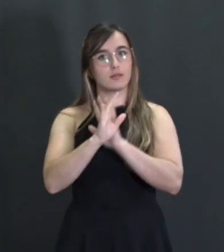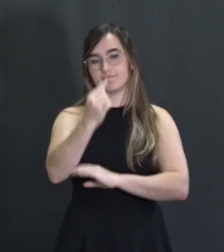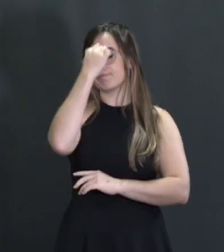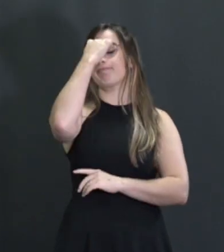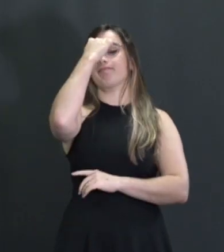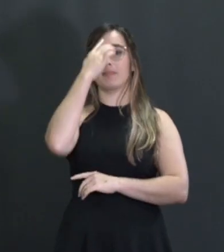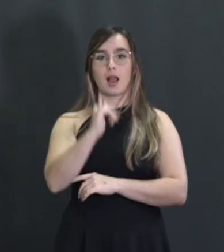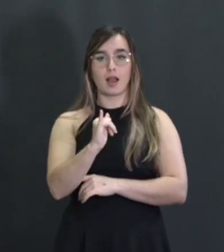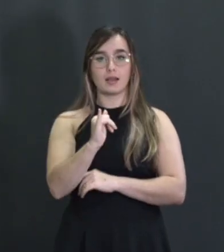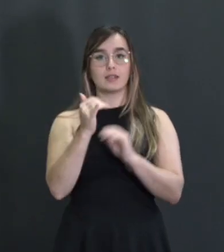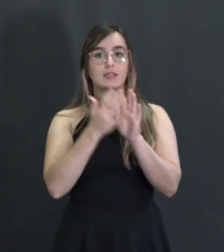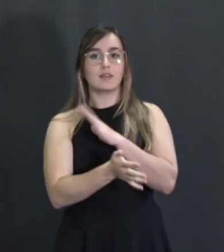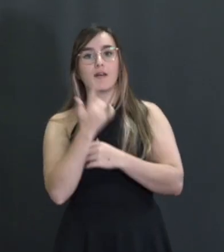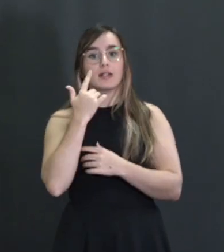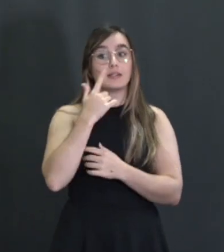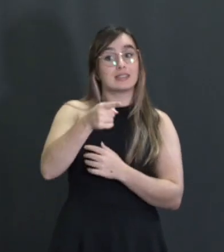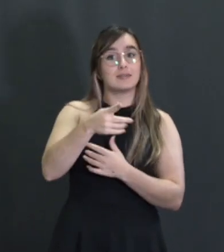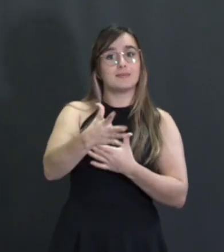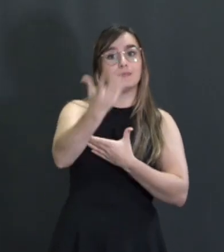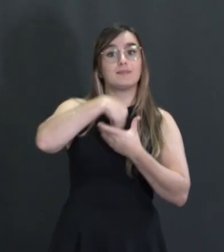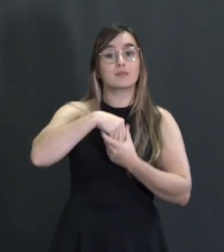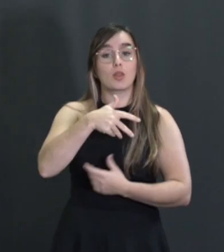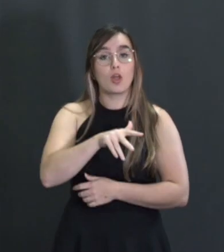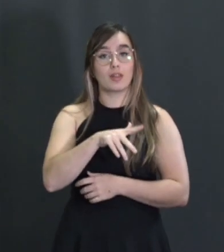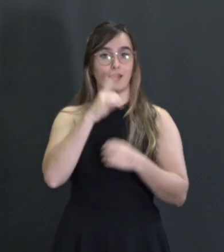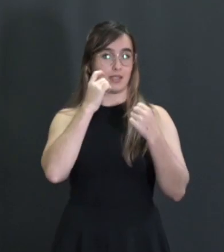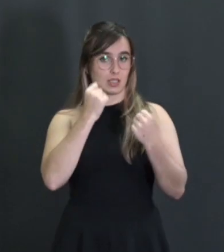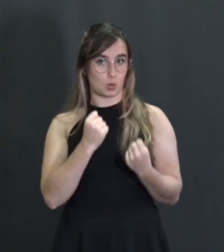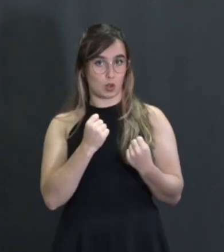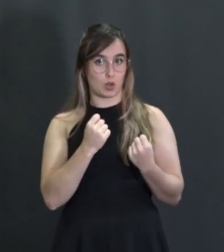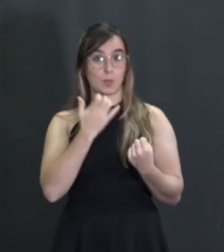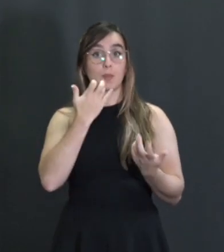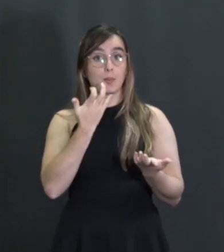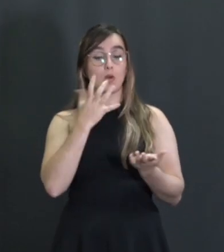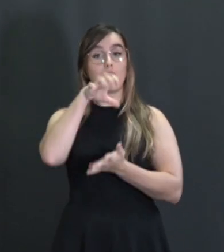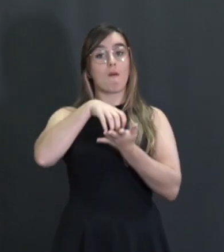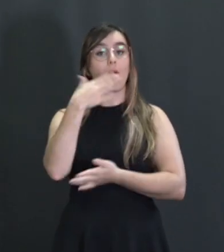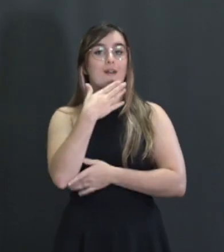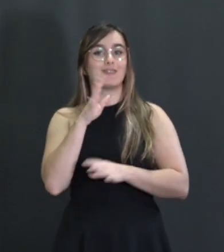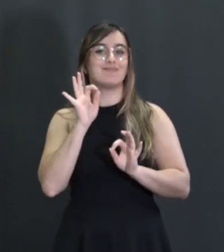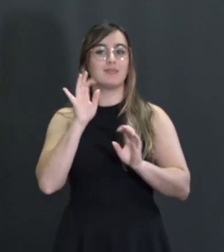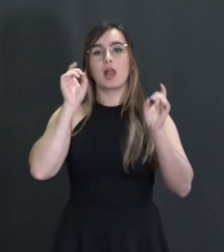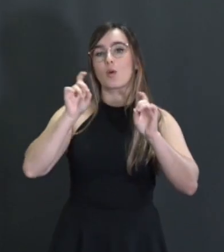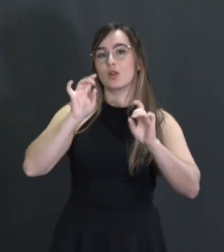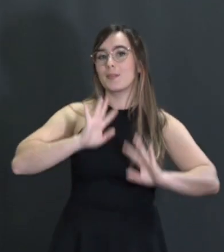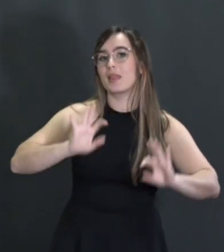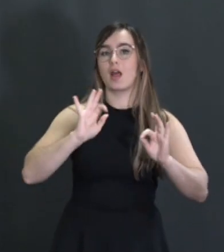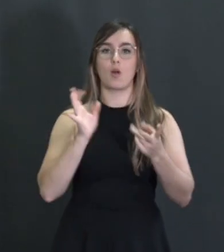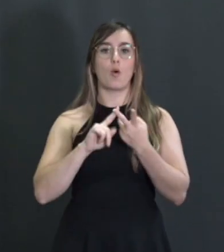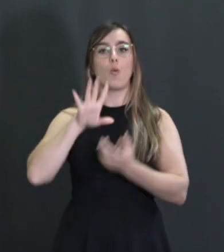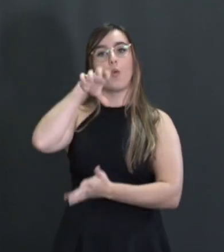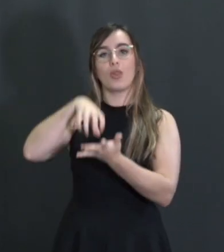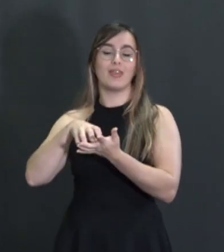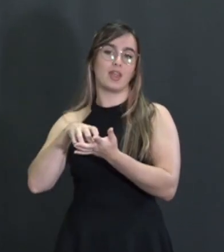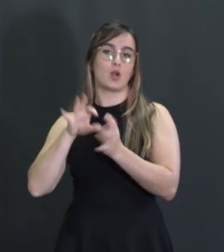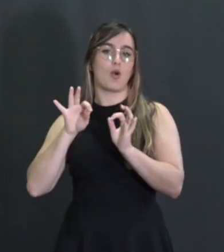es recogidos. Recogidos es en una institución, es en un colegio de educación especial, es en un centro ocupacional. O